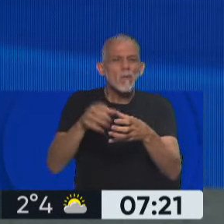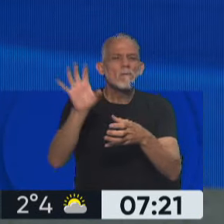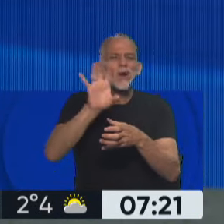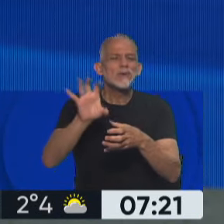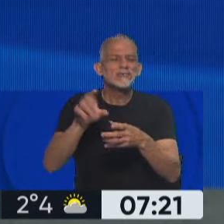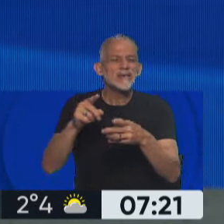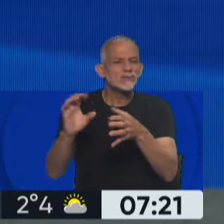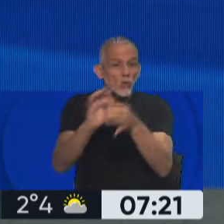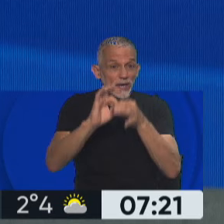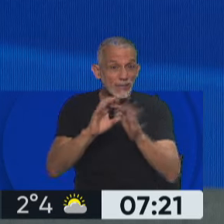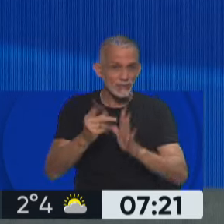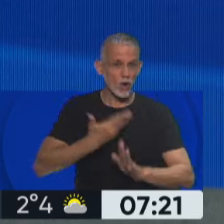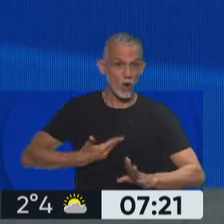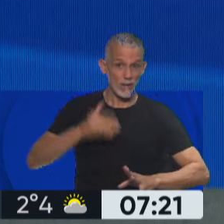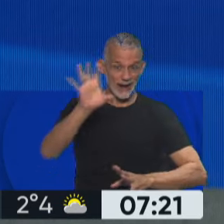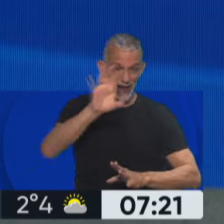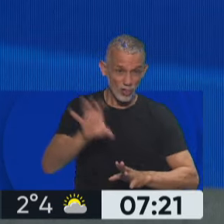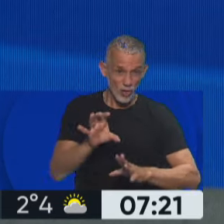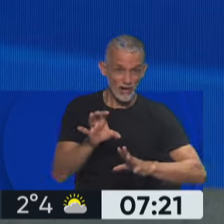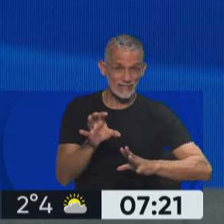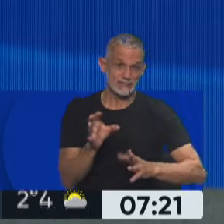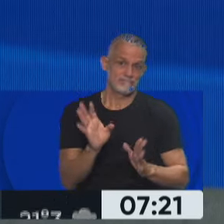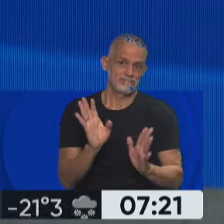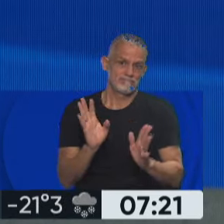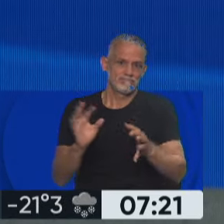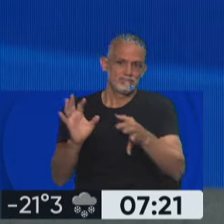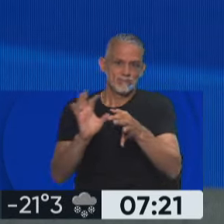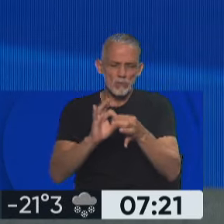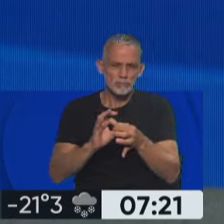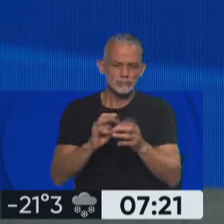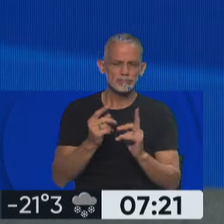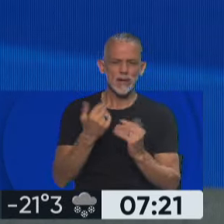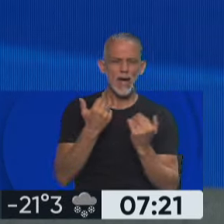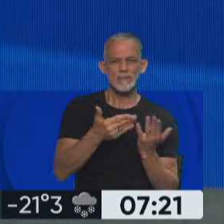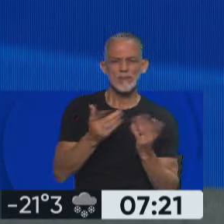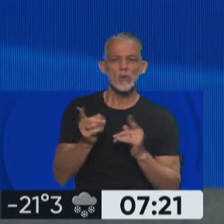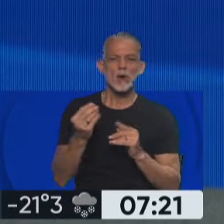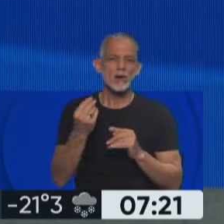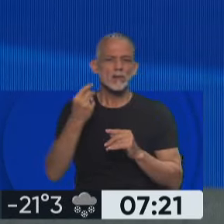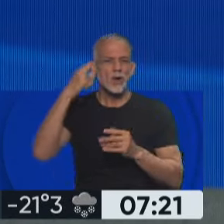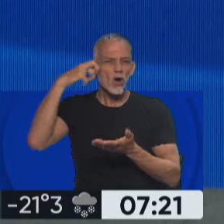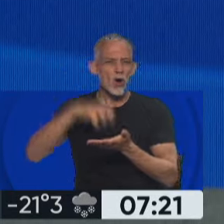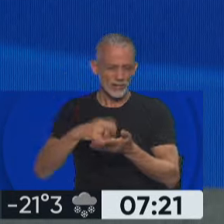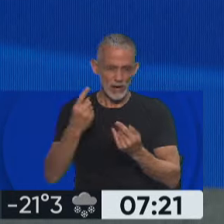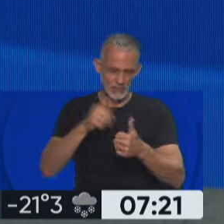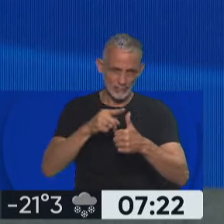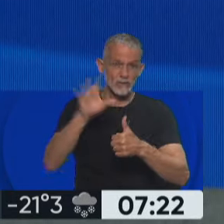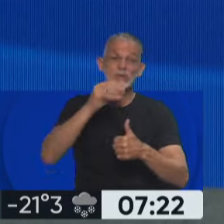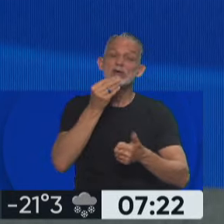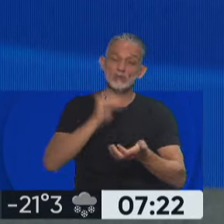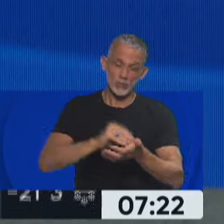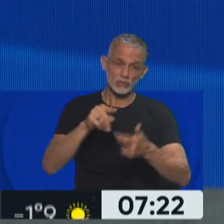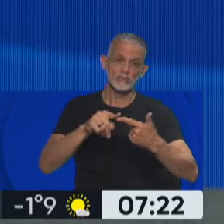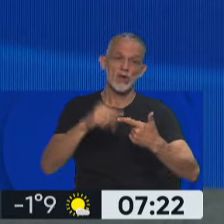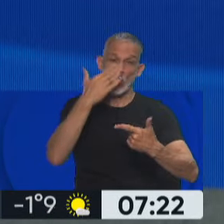unidas donde los gobernadores de estas provincias bueno de una u otra manera están tomando posicionamiento dentro del Congreso Nacional a ver está la provincia de chut está